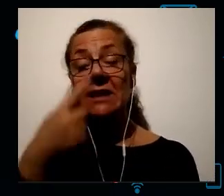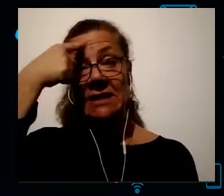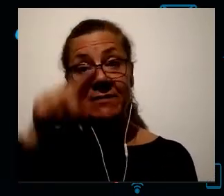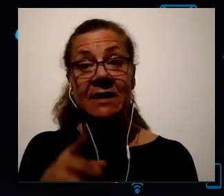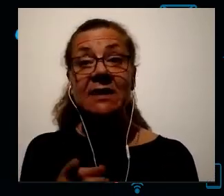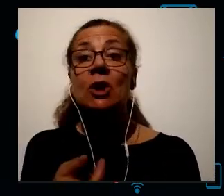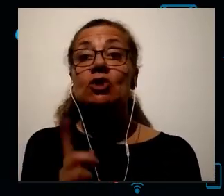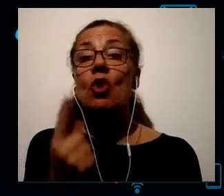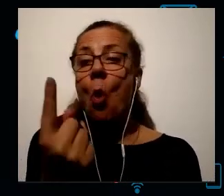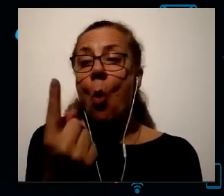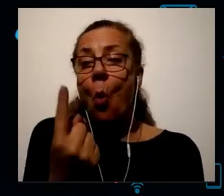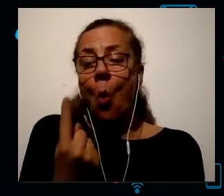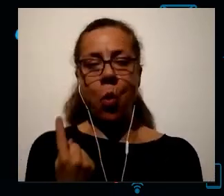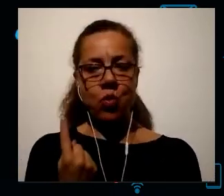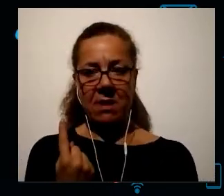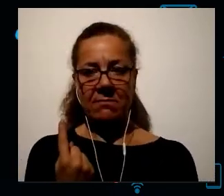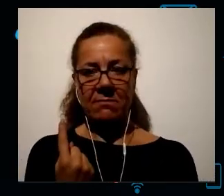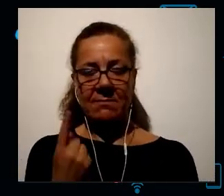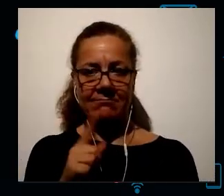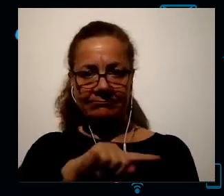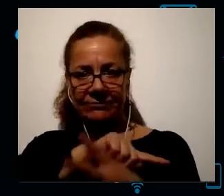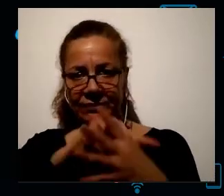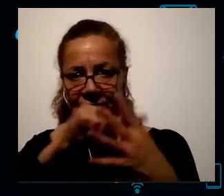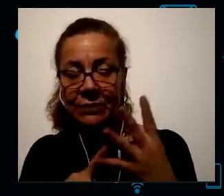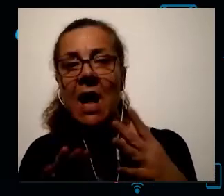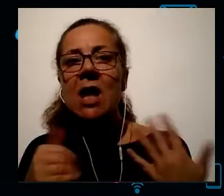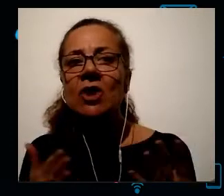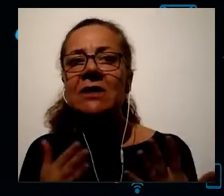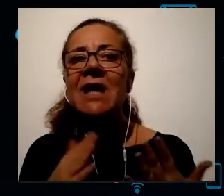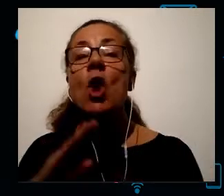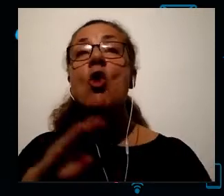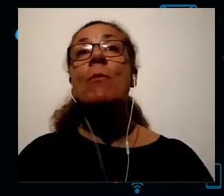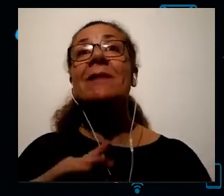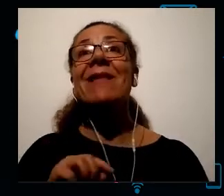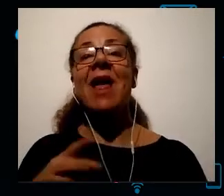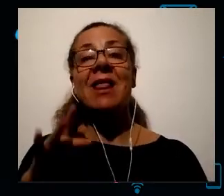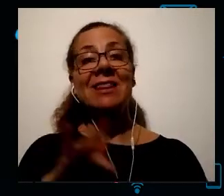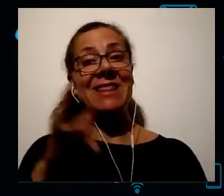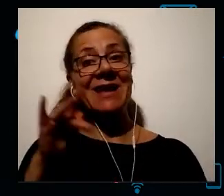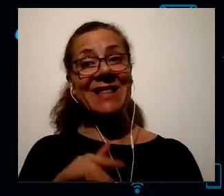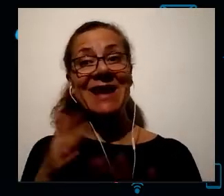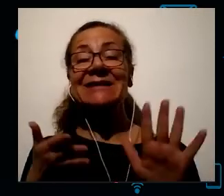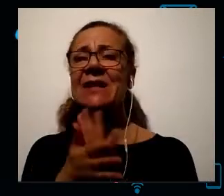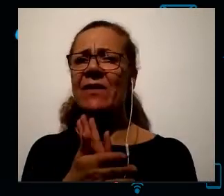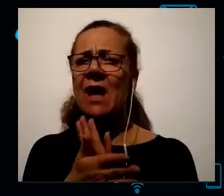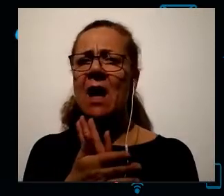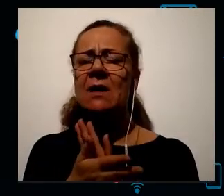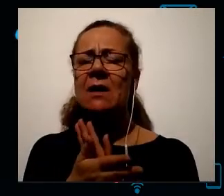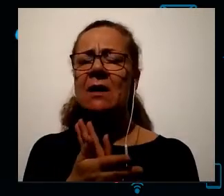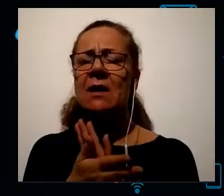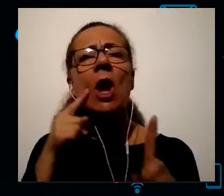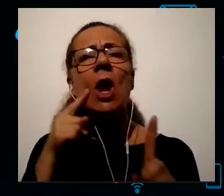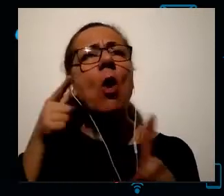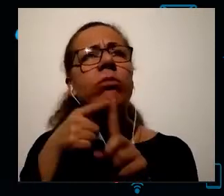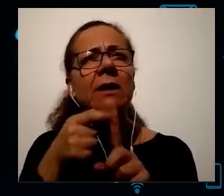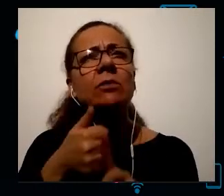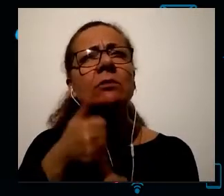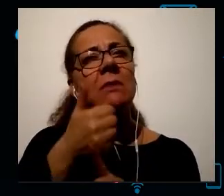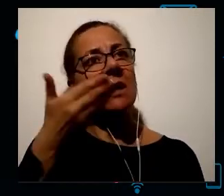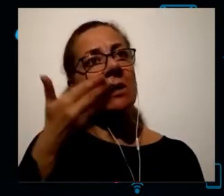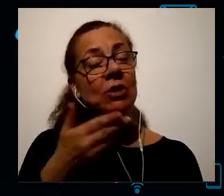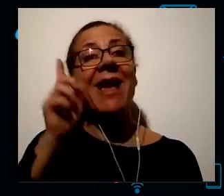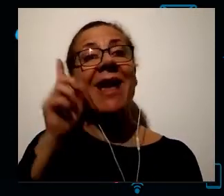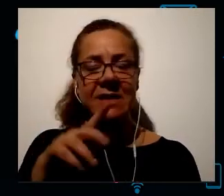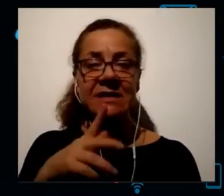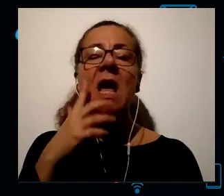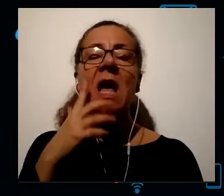una de las dimensiones de la competencia digital y que por lo tanto la competencia digital apunta a apunta mucho más lejos que a estar seguros porque a veces nos